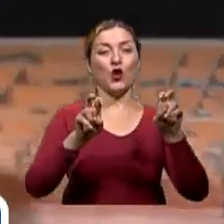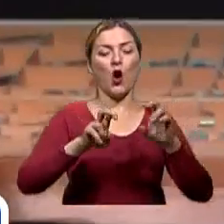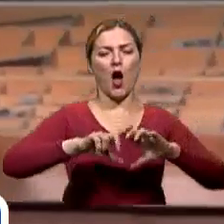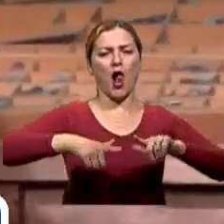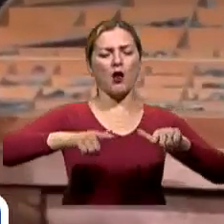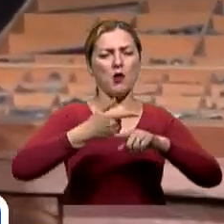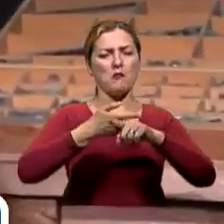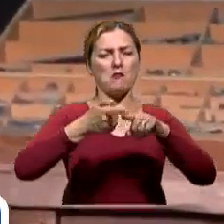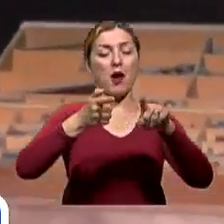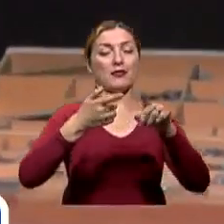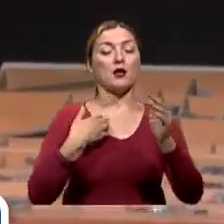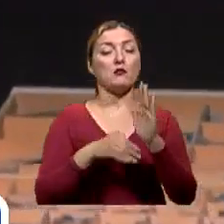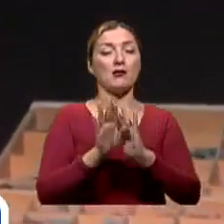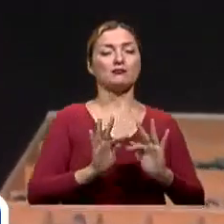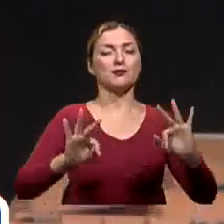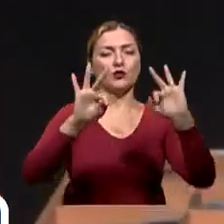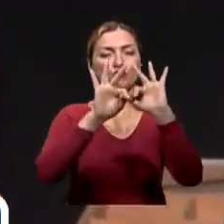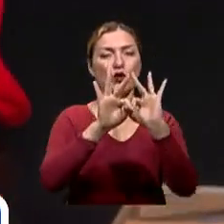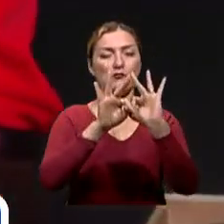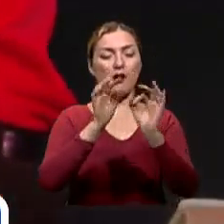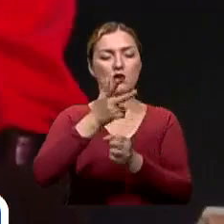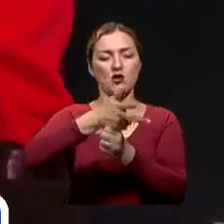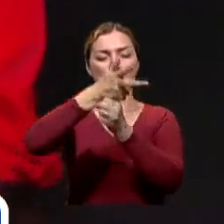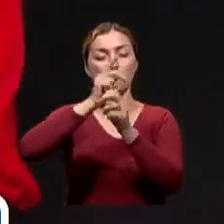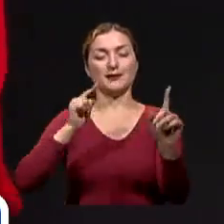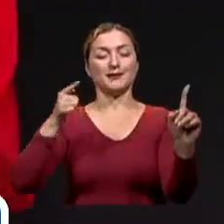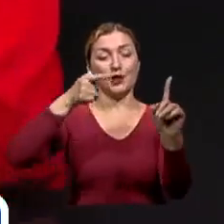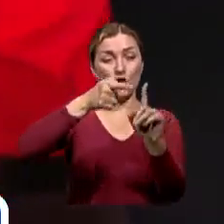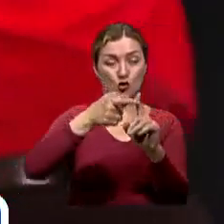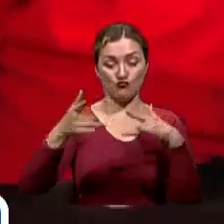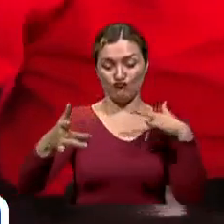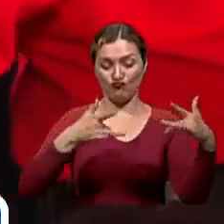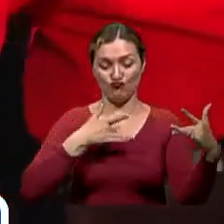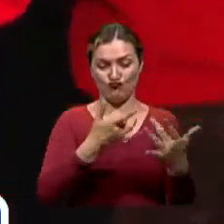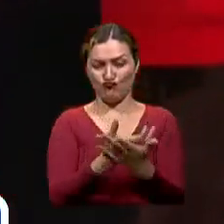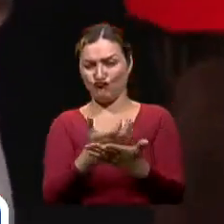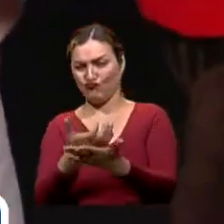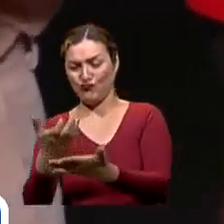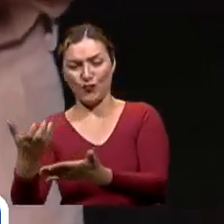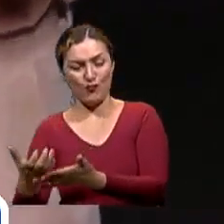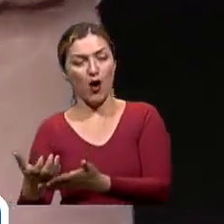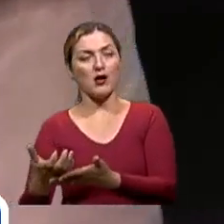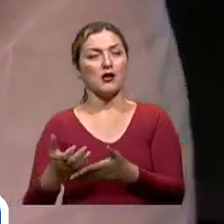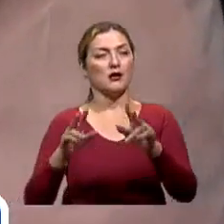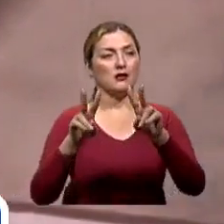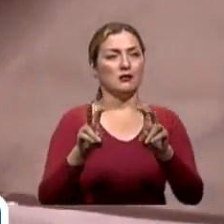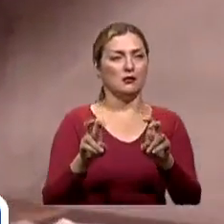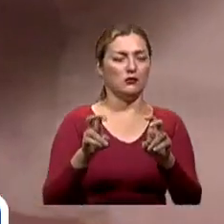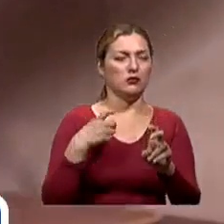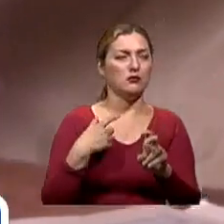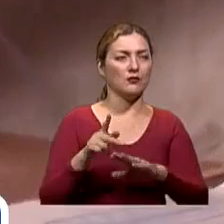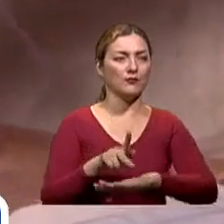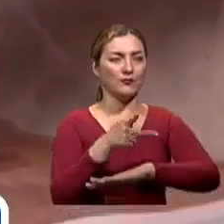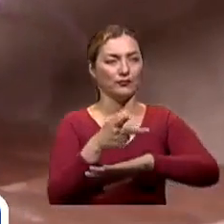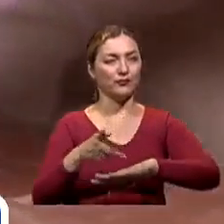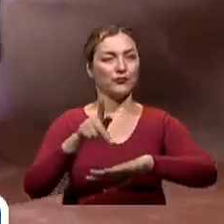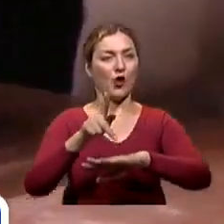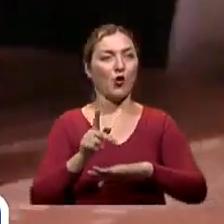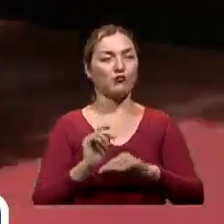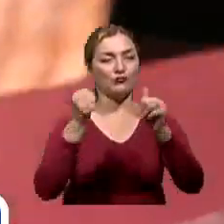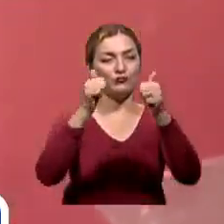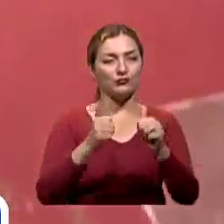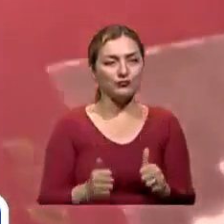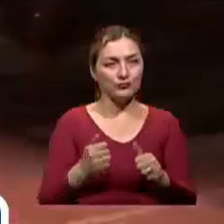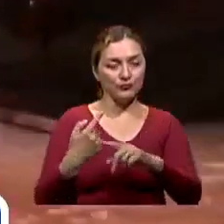lenguajes. Hay proyección en directo, hay teatro de objetos, hay palabra poética. Para nosotros es un artefacto artístico, bueno, que jugamos